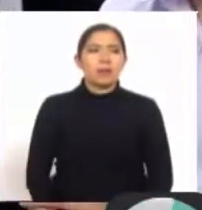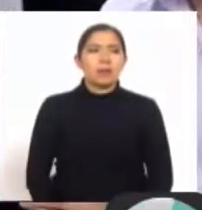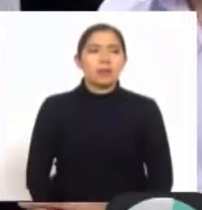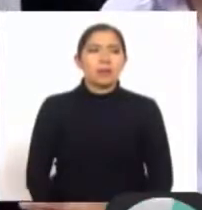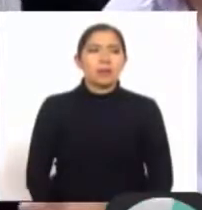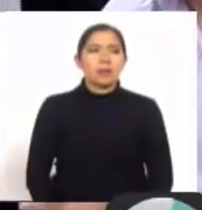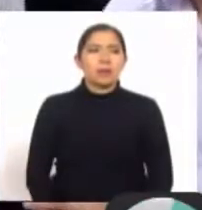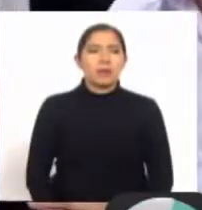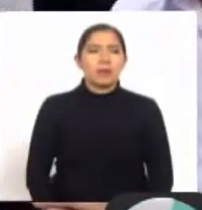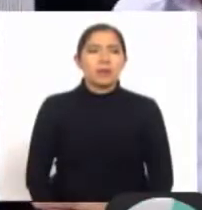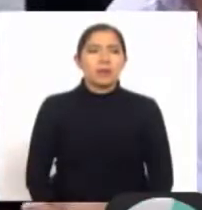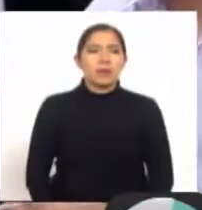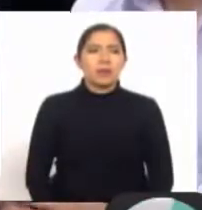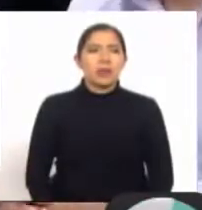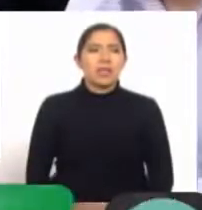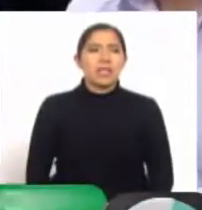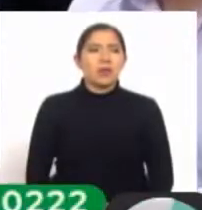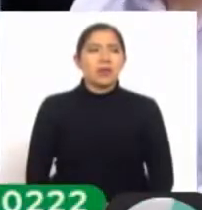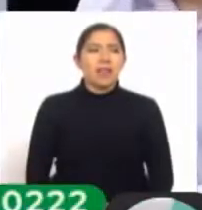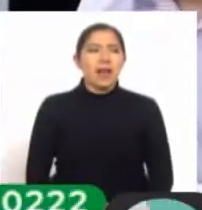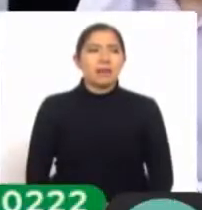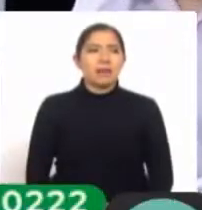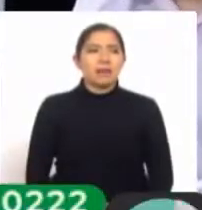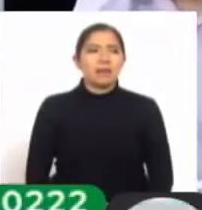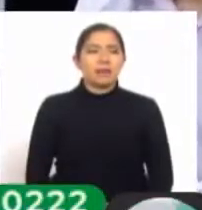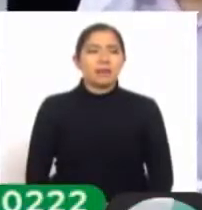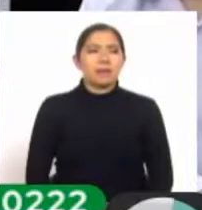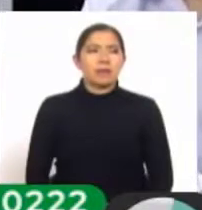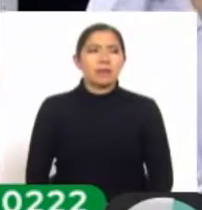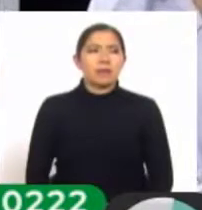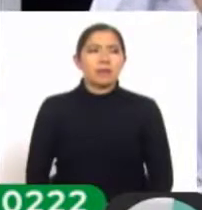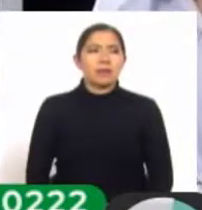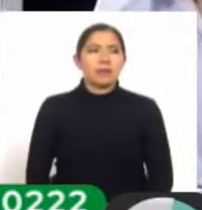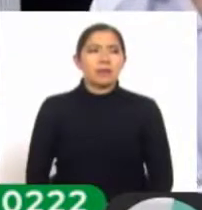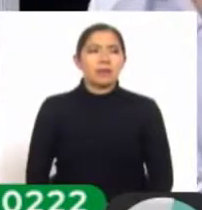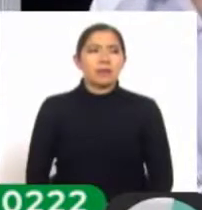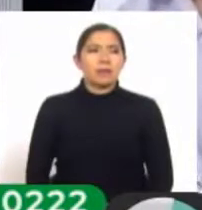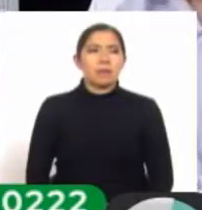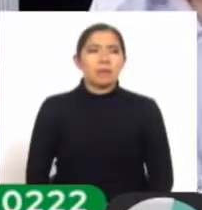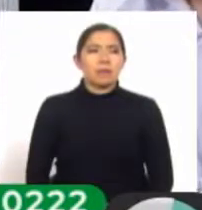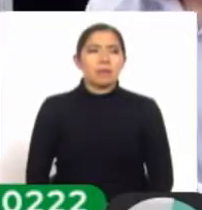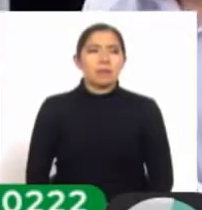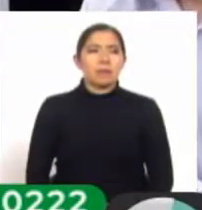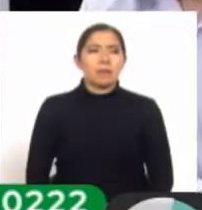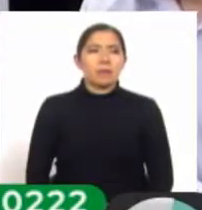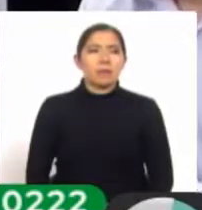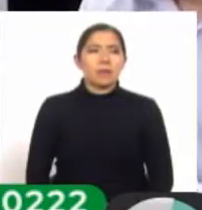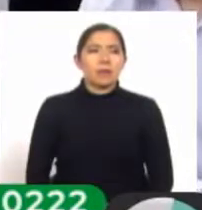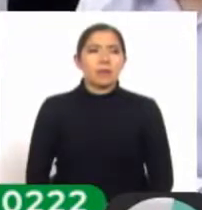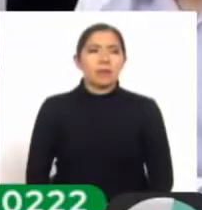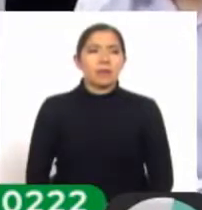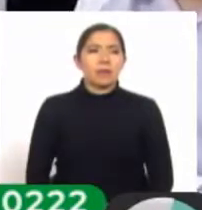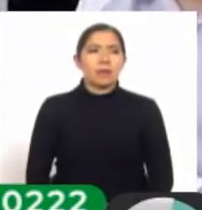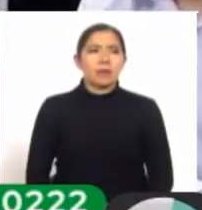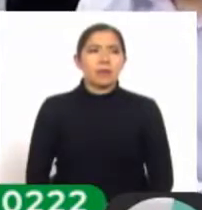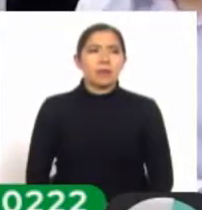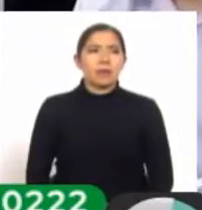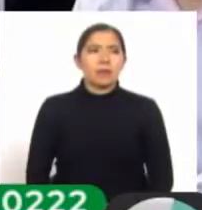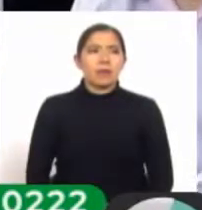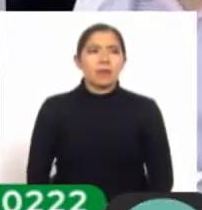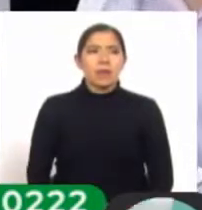de la noche, en el temprano de la mañana, se han desarrollado por lo